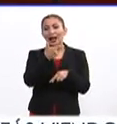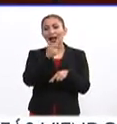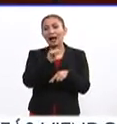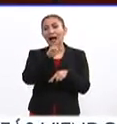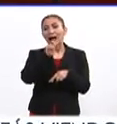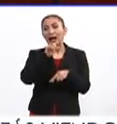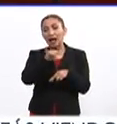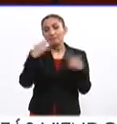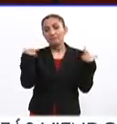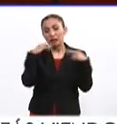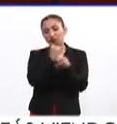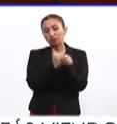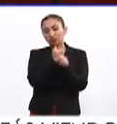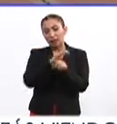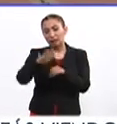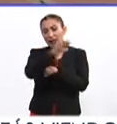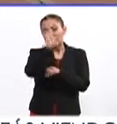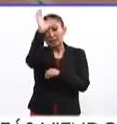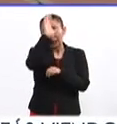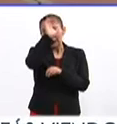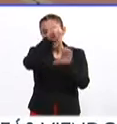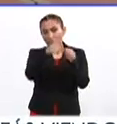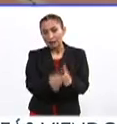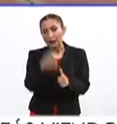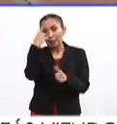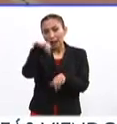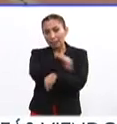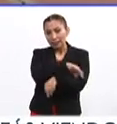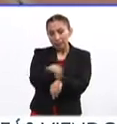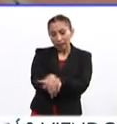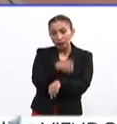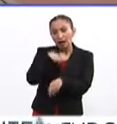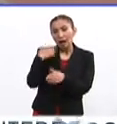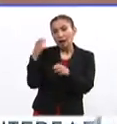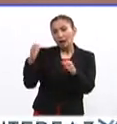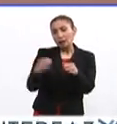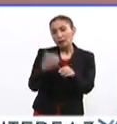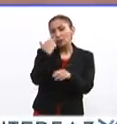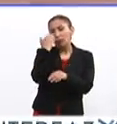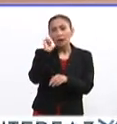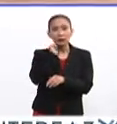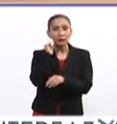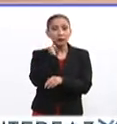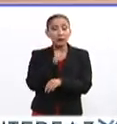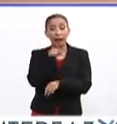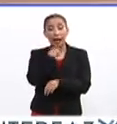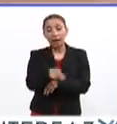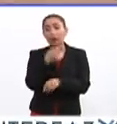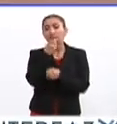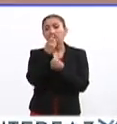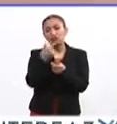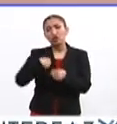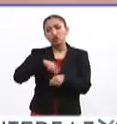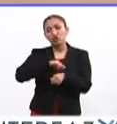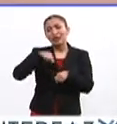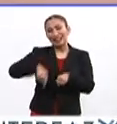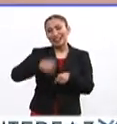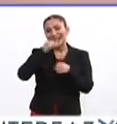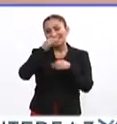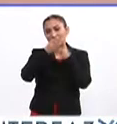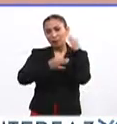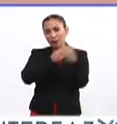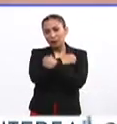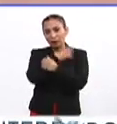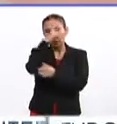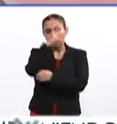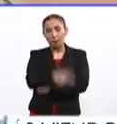Vargas, académica de la División de Ciencias y Artes para el Diseño en la unidad Azcapotzalco, quien comparte con la Agencia Informativa de Educación